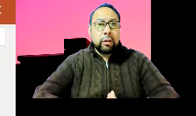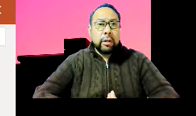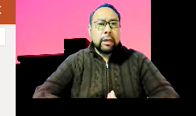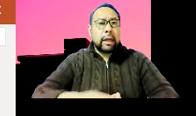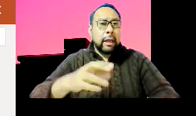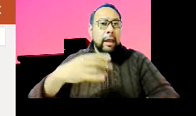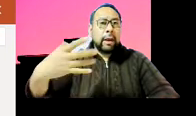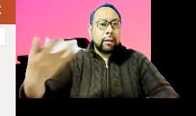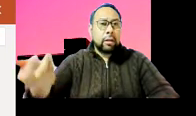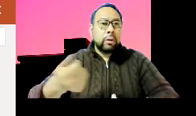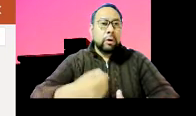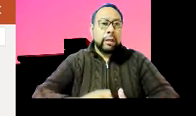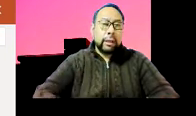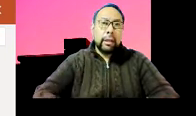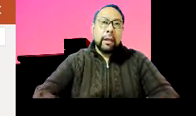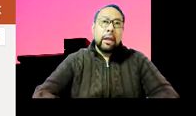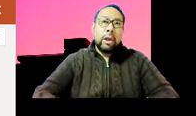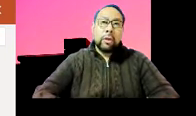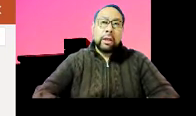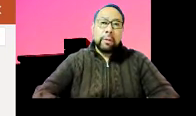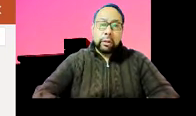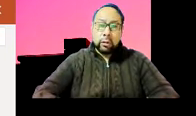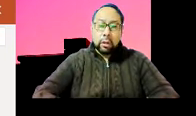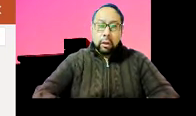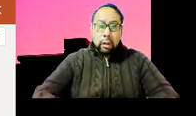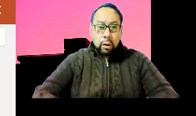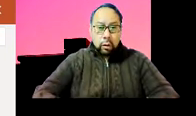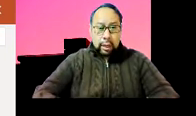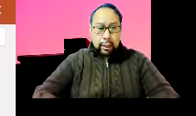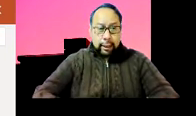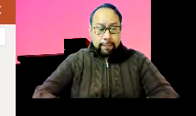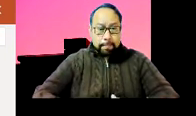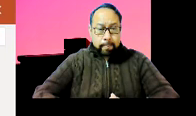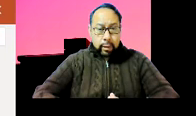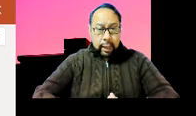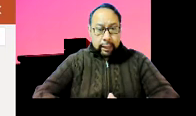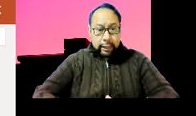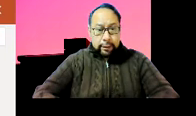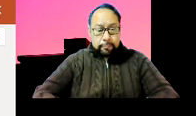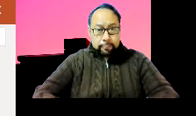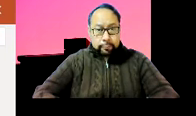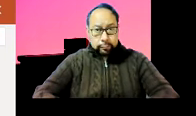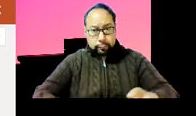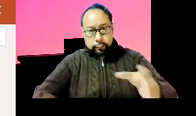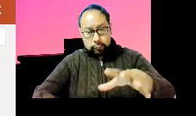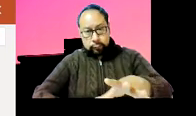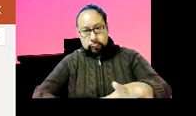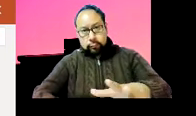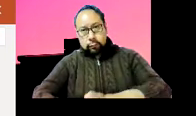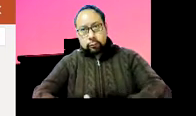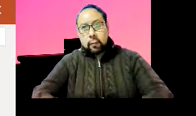algunas ocasiones se exageraban las atribuciones de los servicios, cosa que aquí